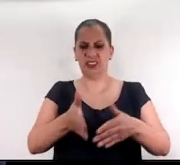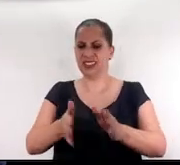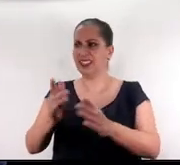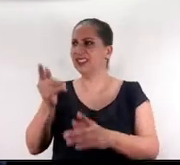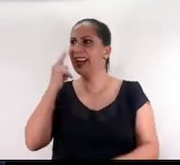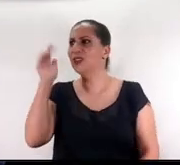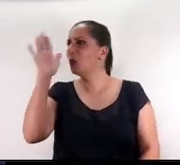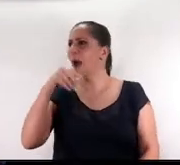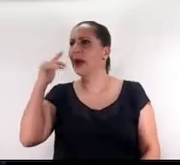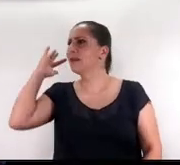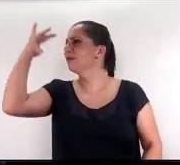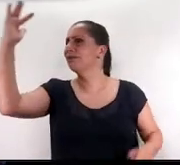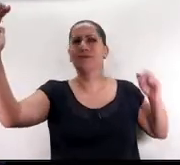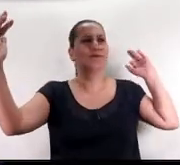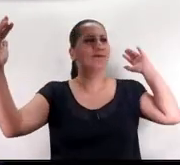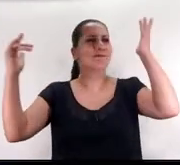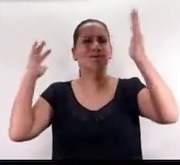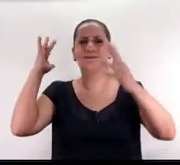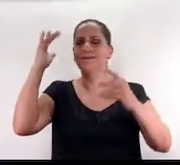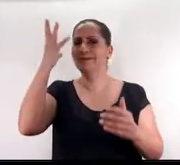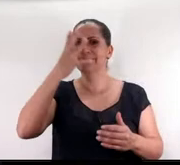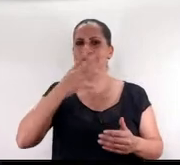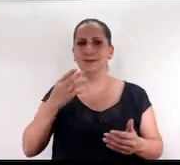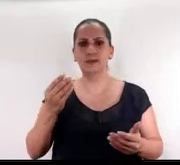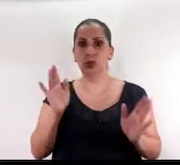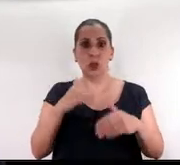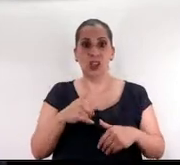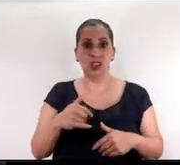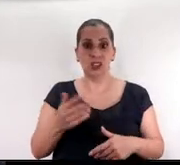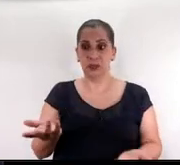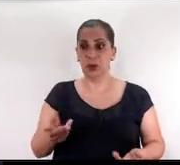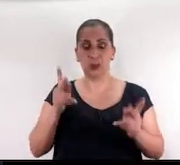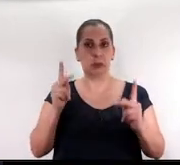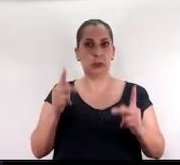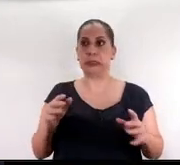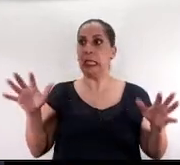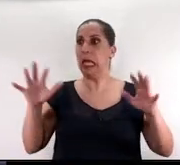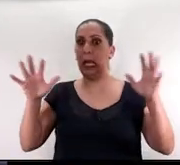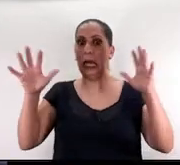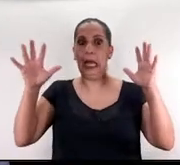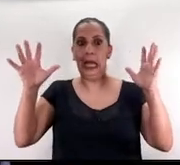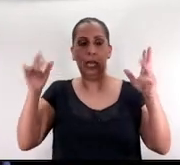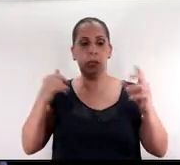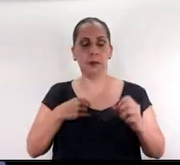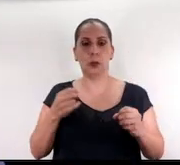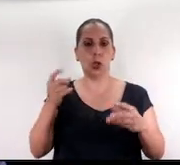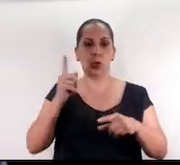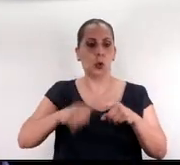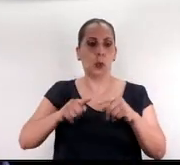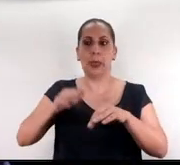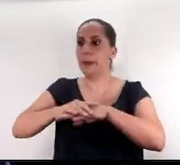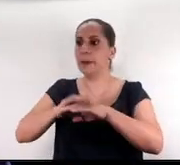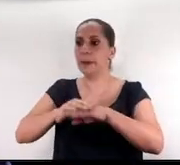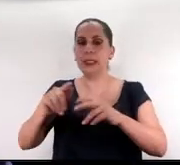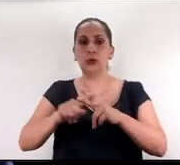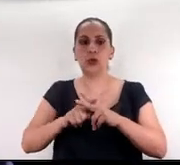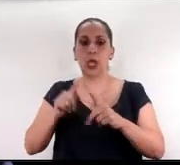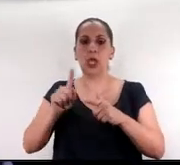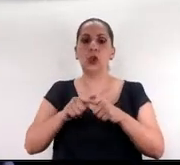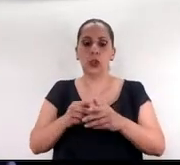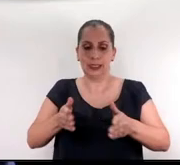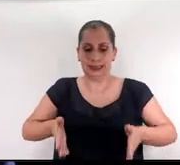paisaje, porque la gente desesperada, porque las regulaciones no se lo permiten, empiezan a construir casi entre la